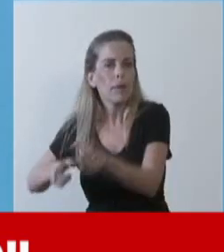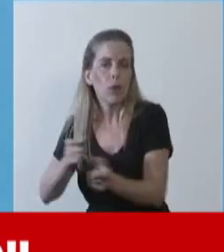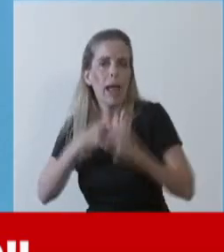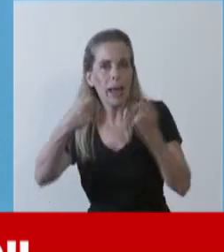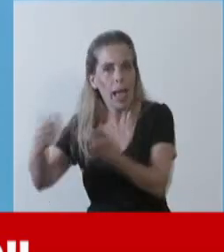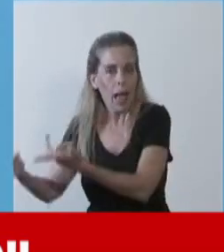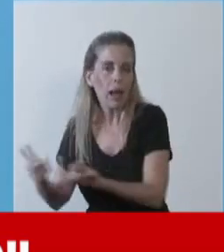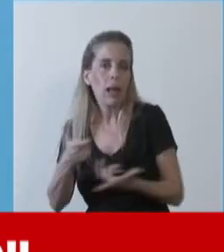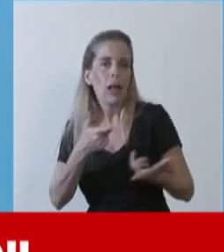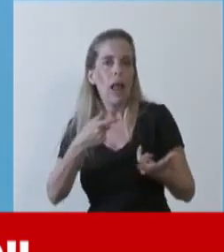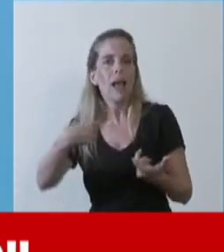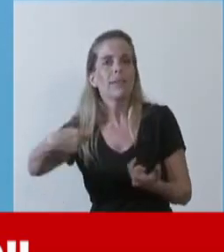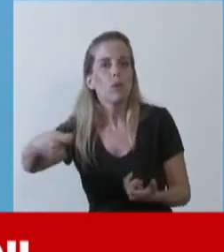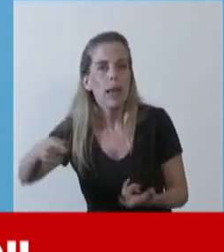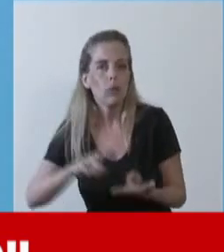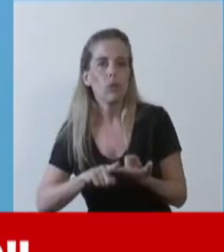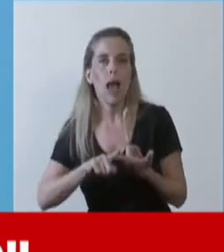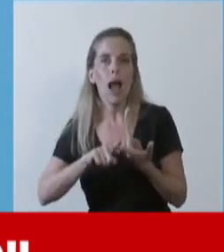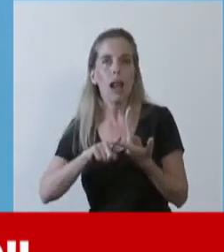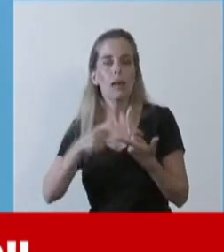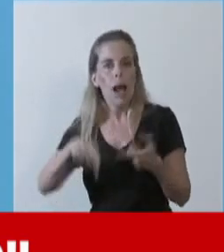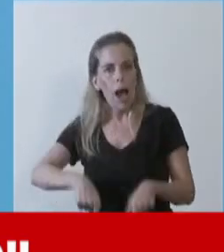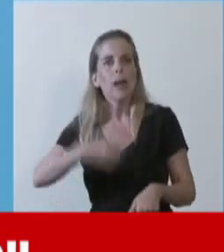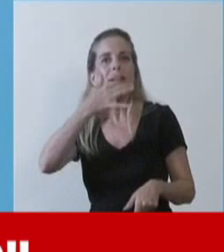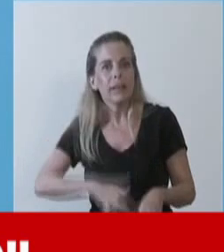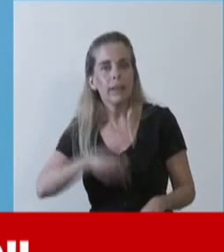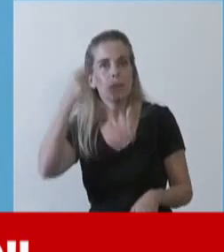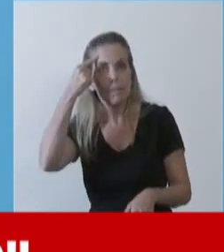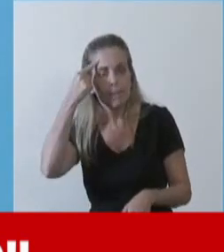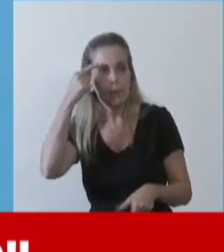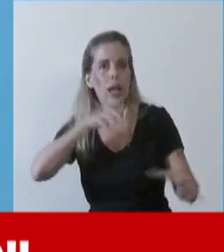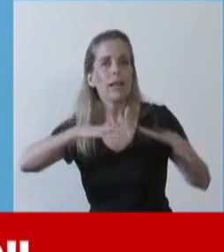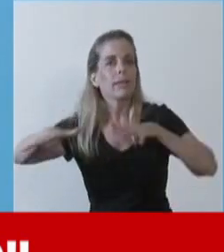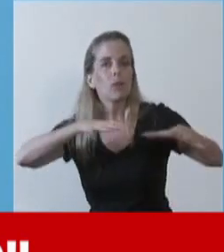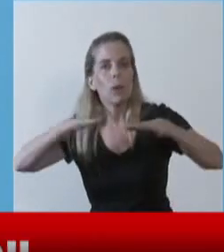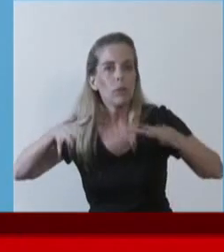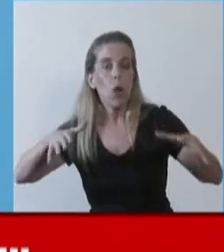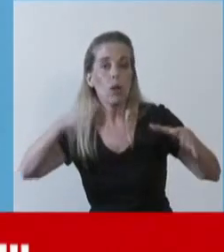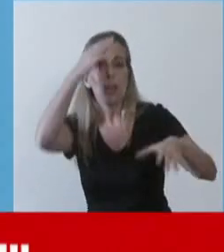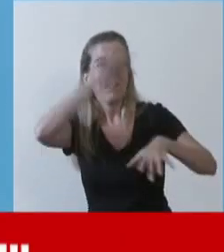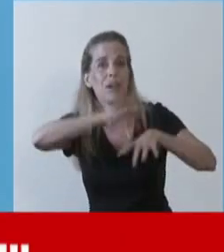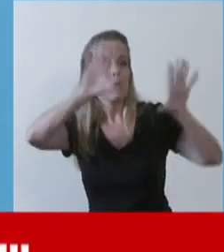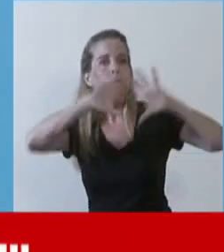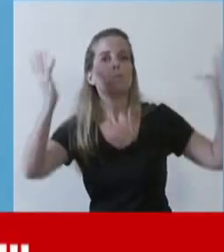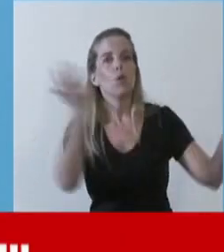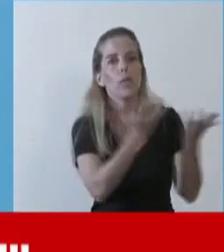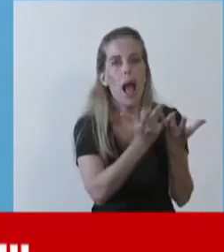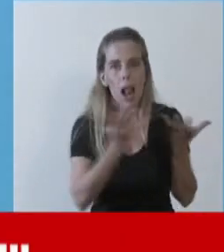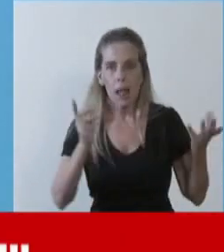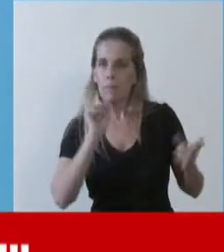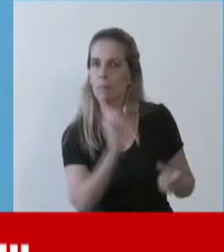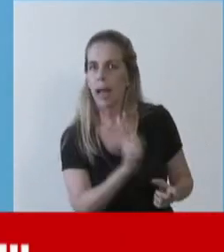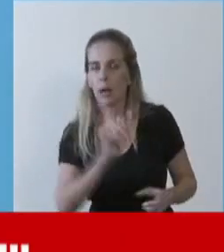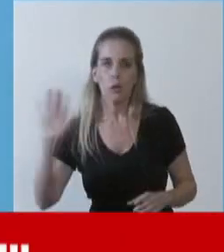Seguridad Social, en el entendimiento de que estamos ante un fenómeno global, una pandemia que genera